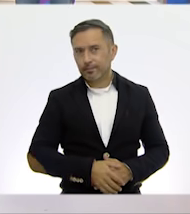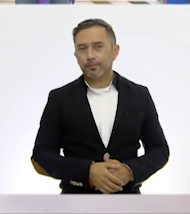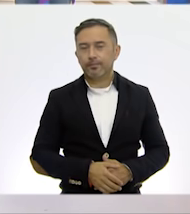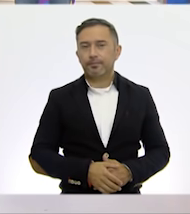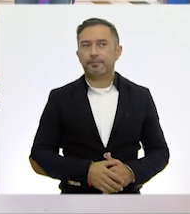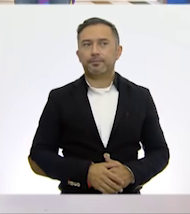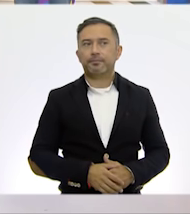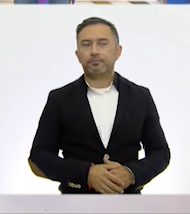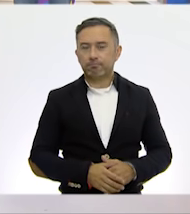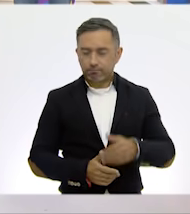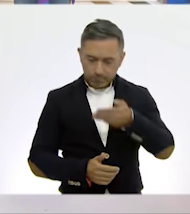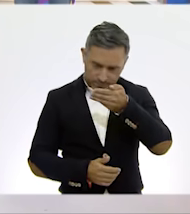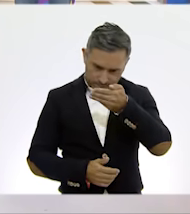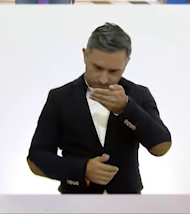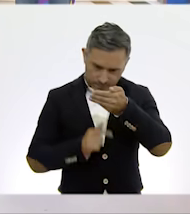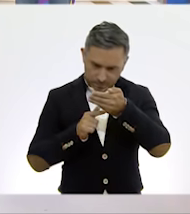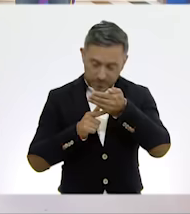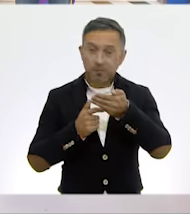Muy bien.